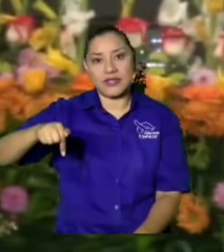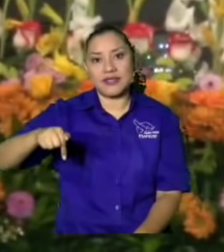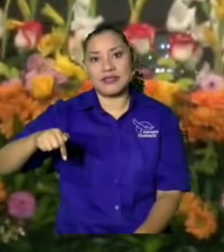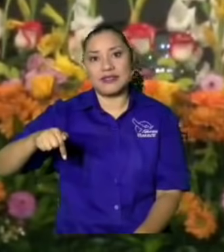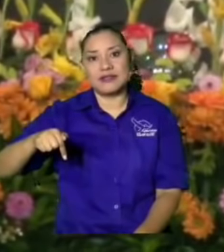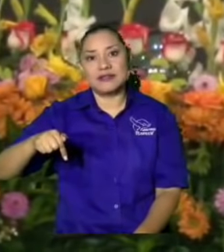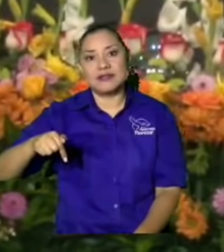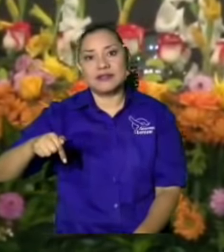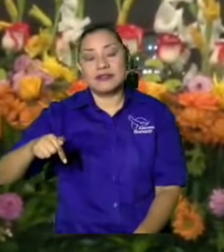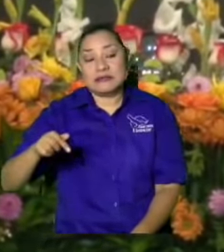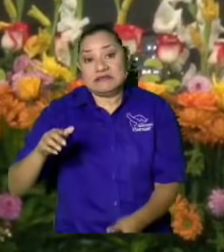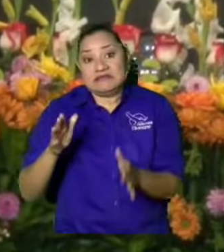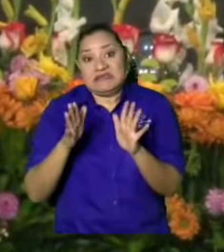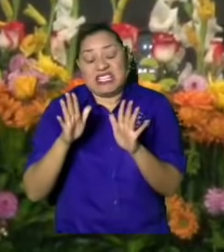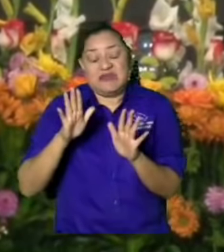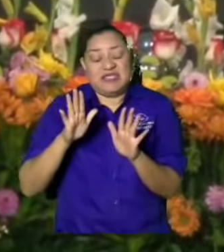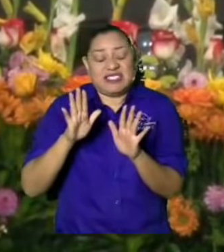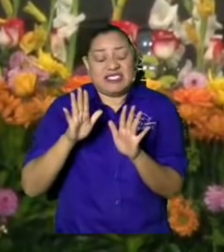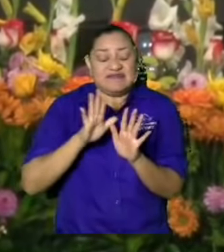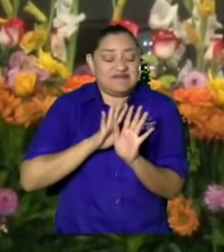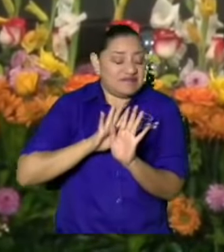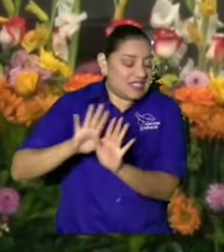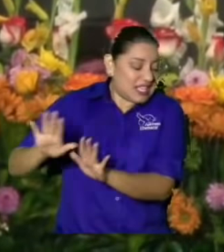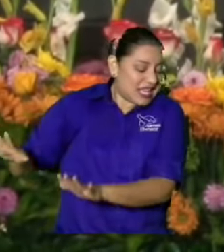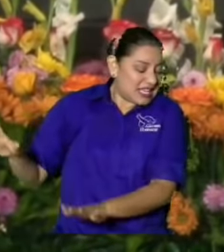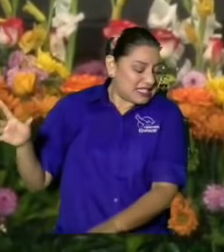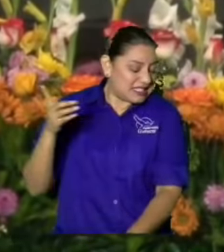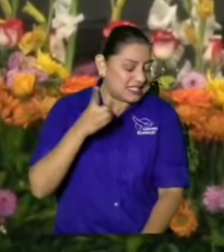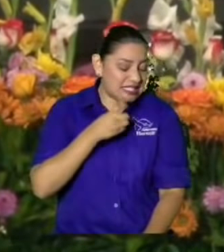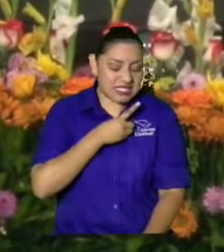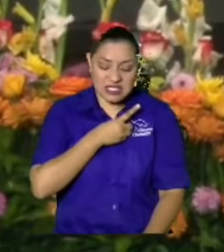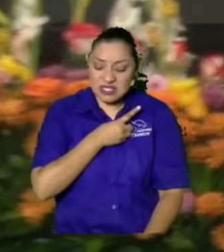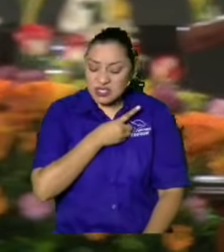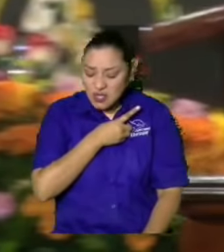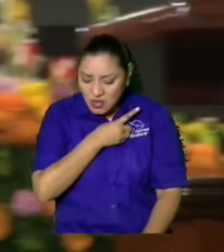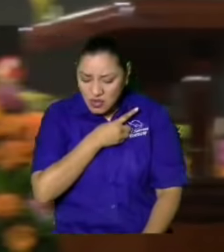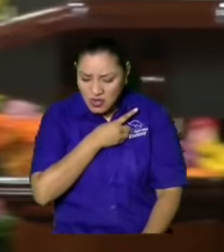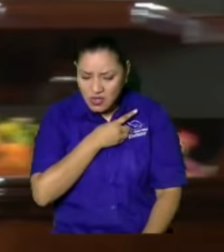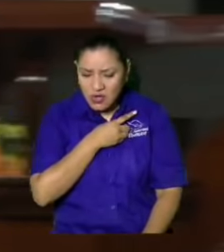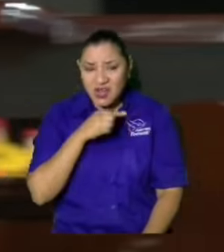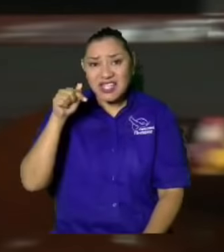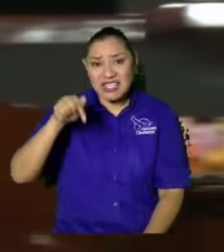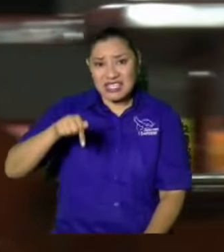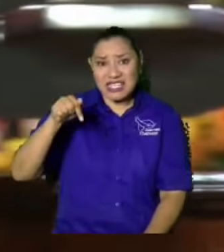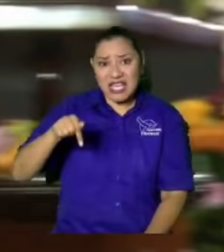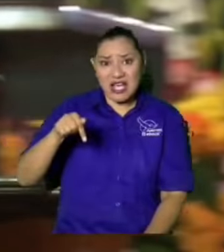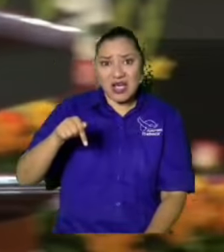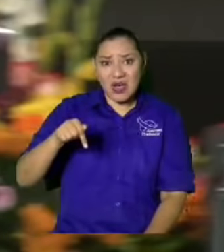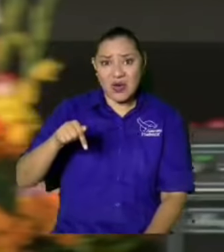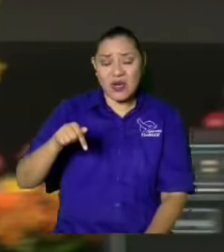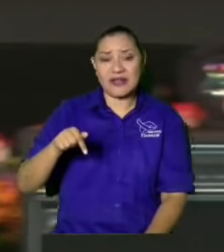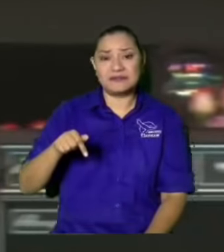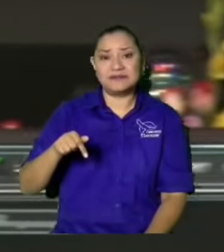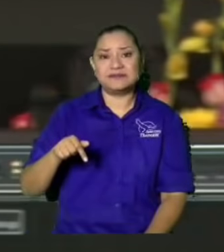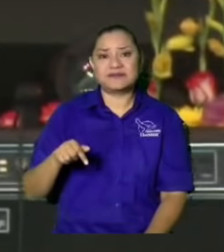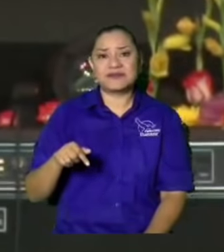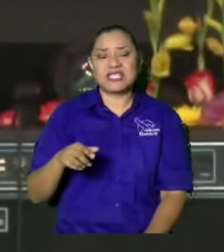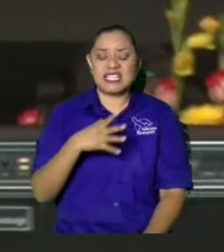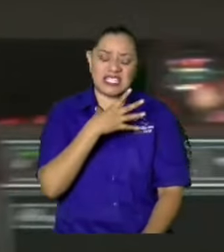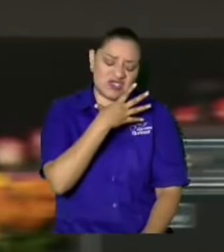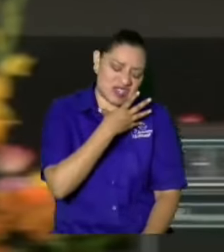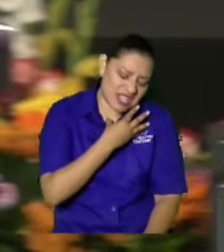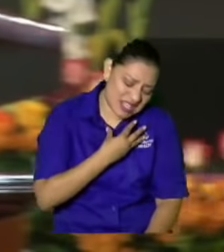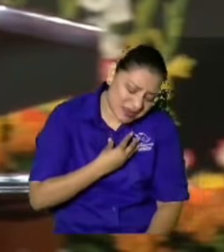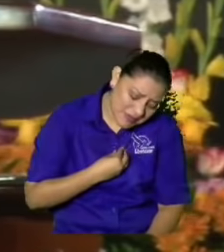Quizá abandonaste todo, dejaste estirado todo y te metiste ahora. Déjeme decirle, y estás con una